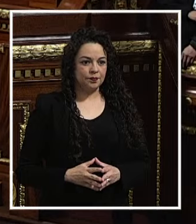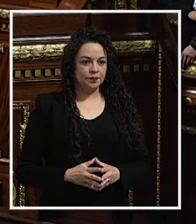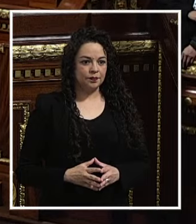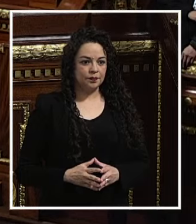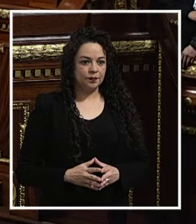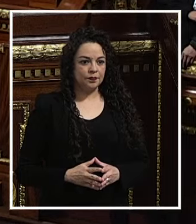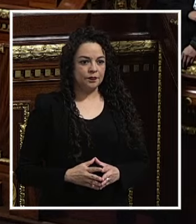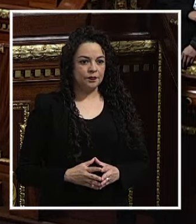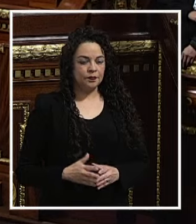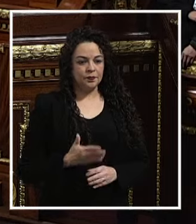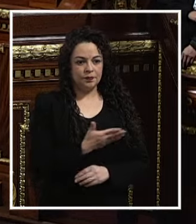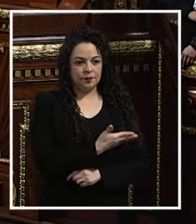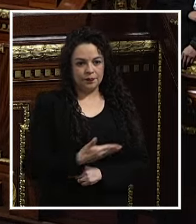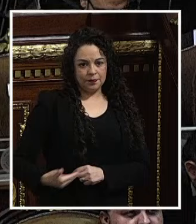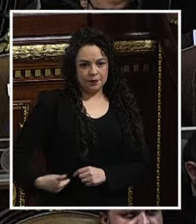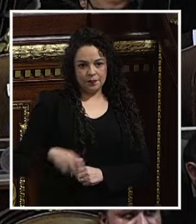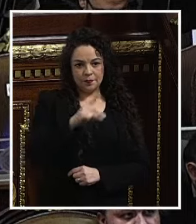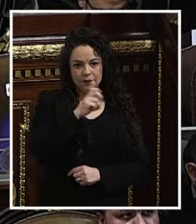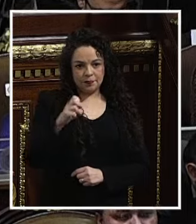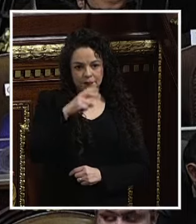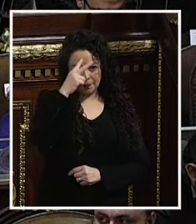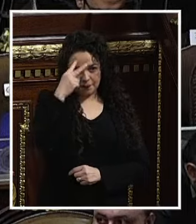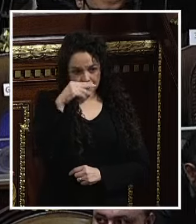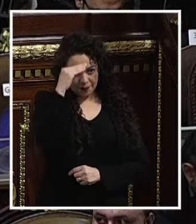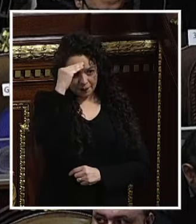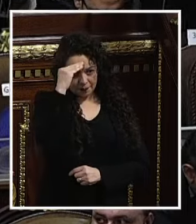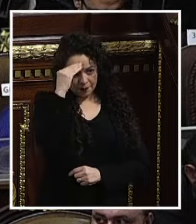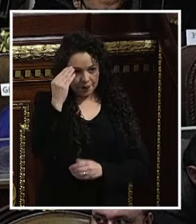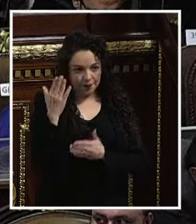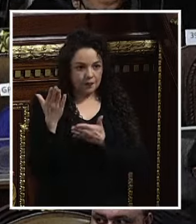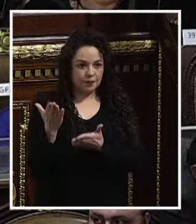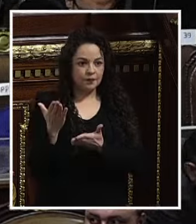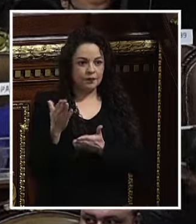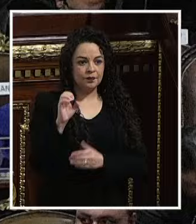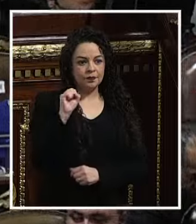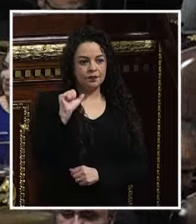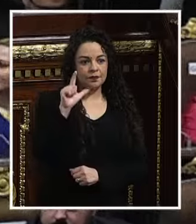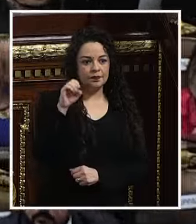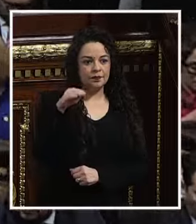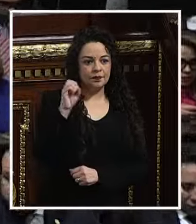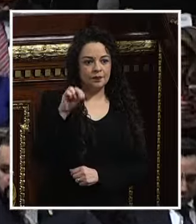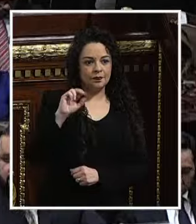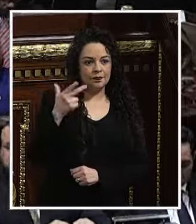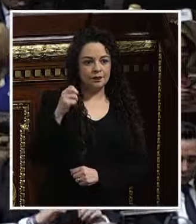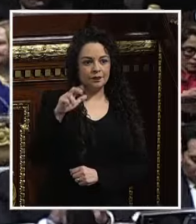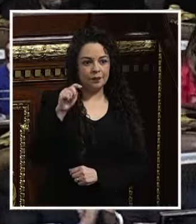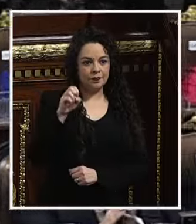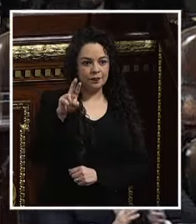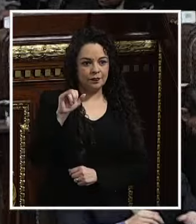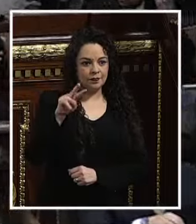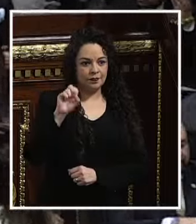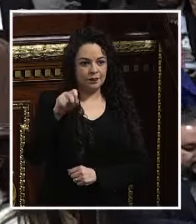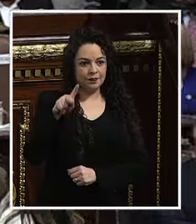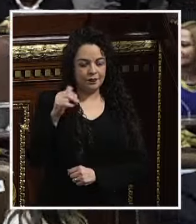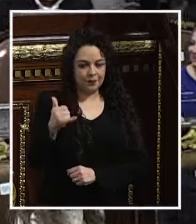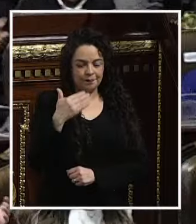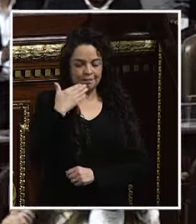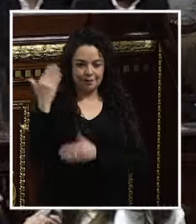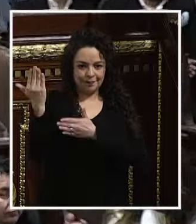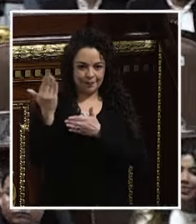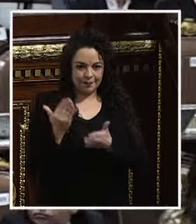Presidente de Pensando en México, Salomón Chertorivsky. Bienvenido.